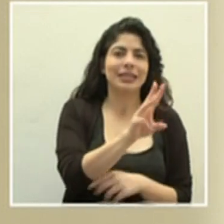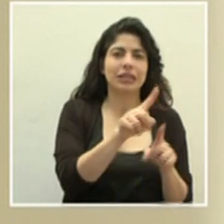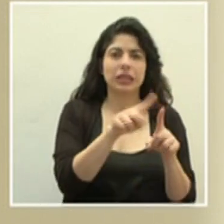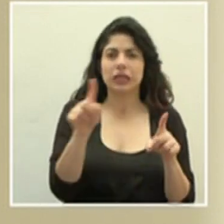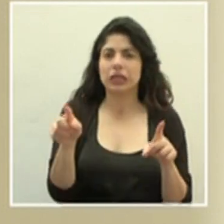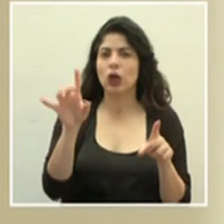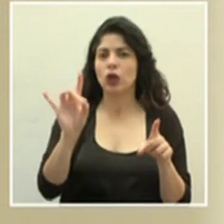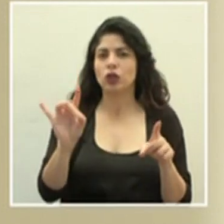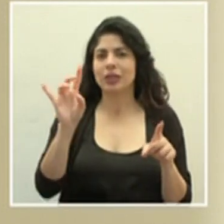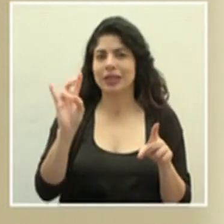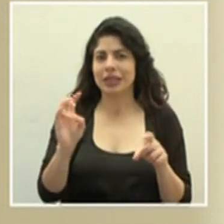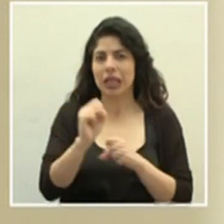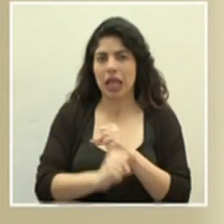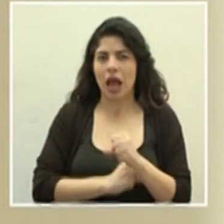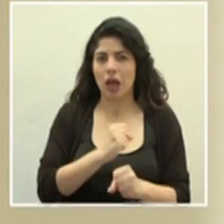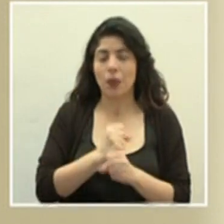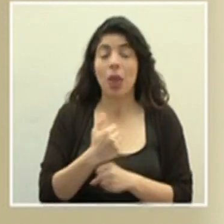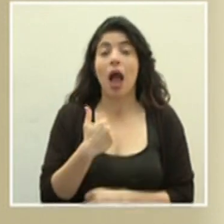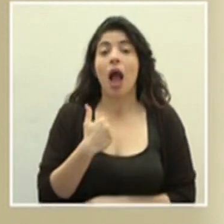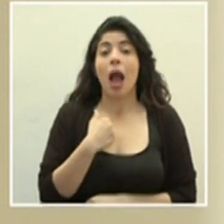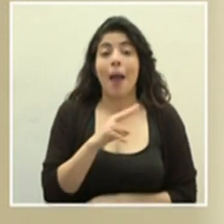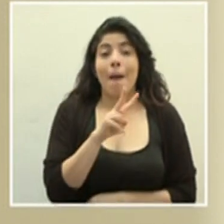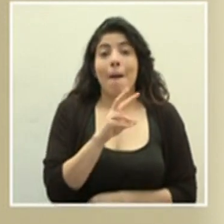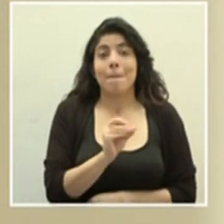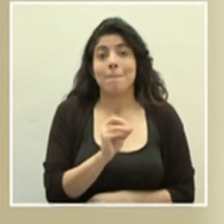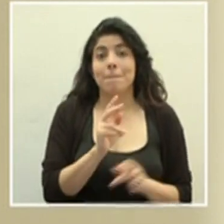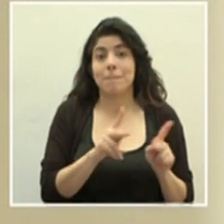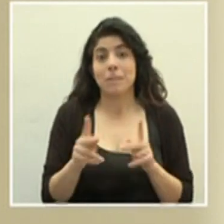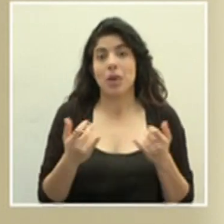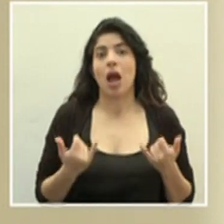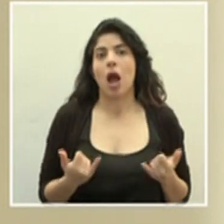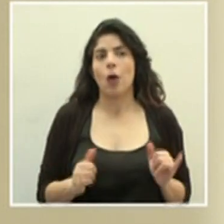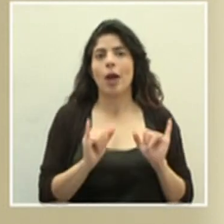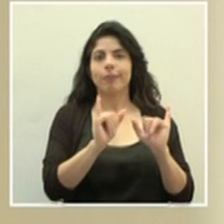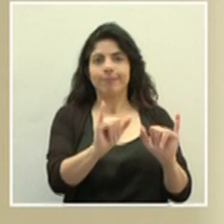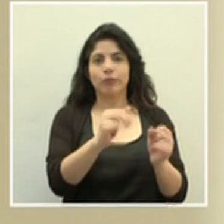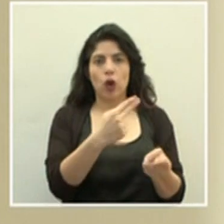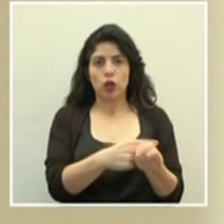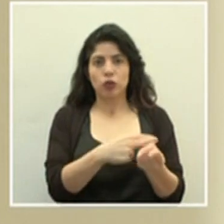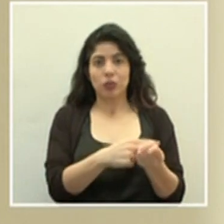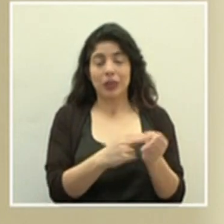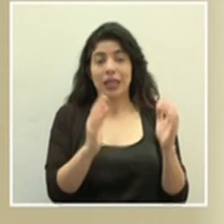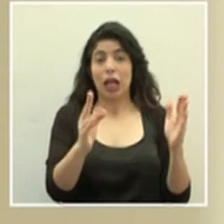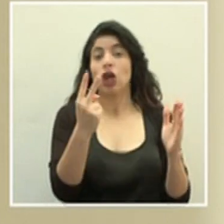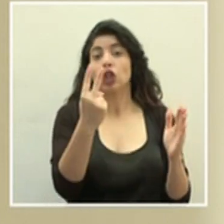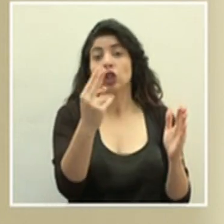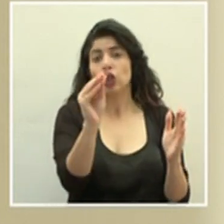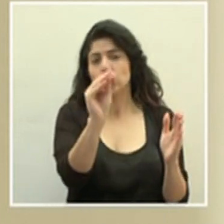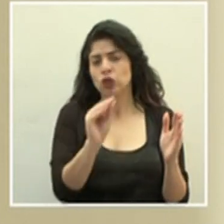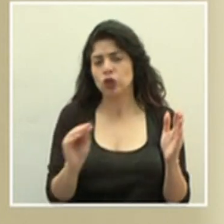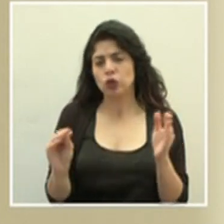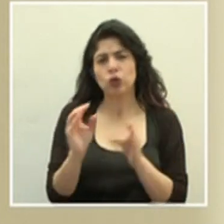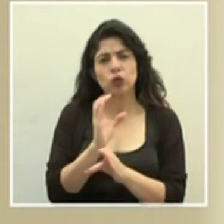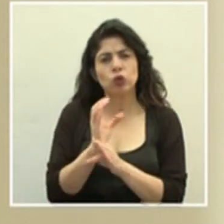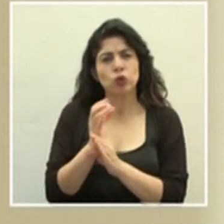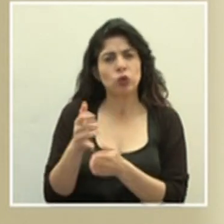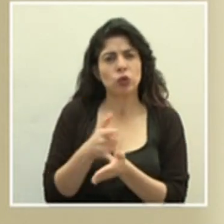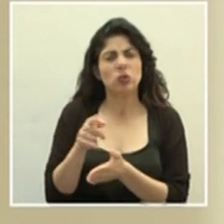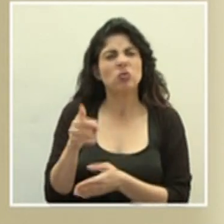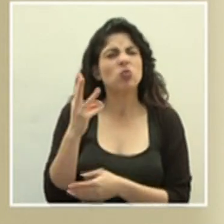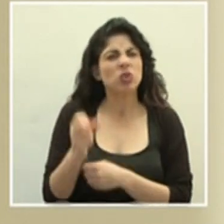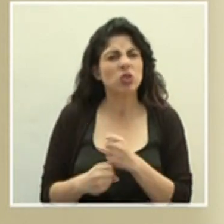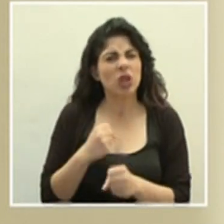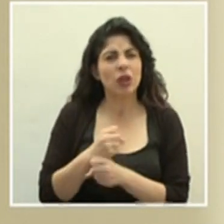87 años. Tenemos 20 personas que se encuentran al día de hoy hospitalizadas, 2 de ellas están en cuidados intensivos con edades